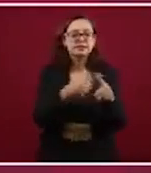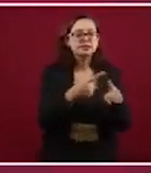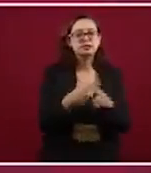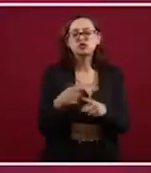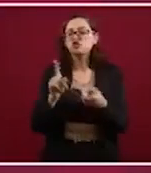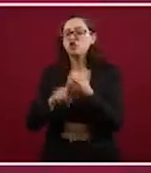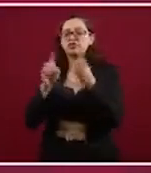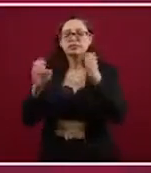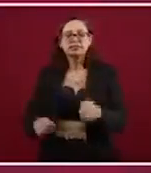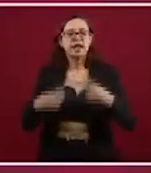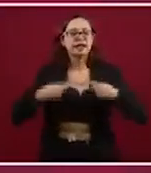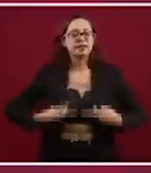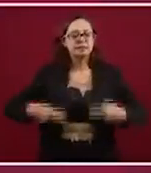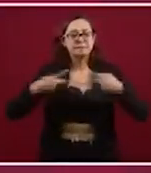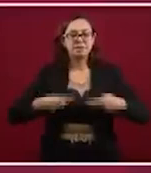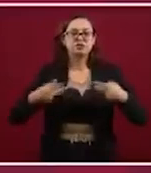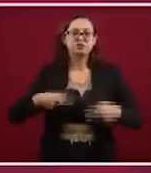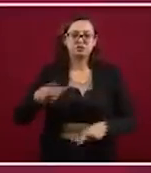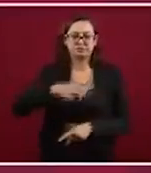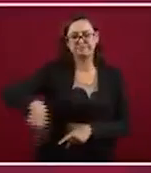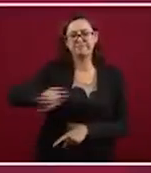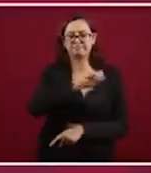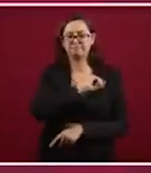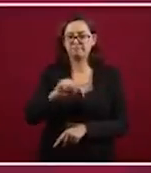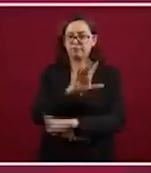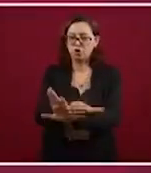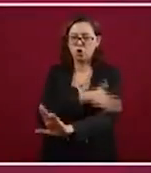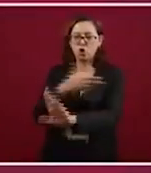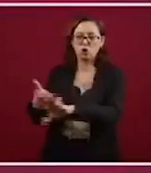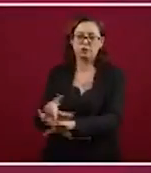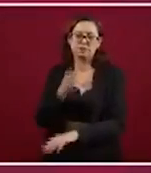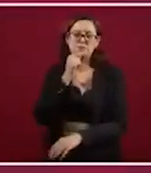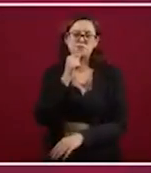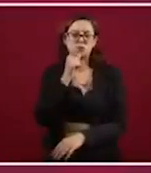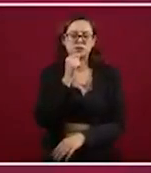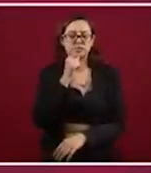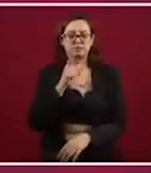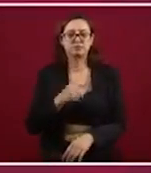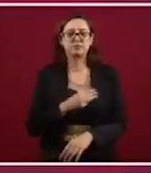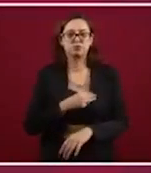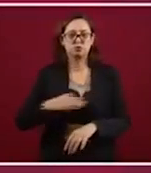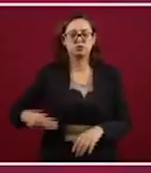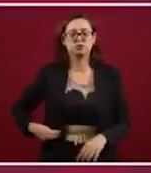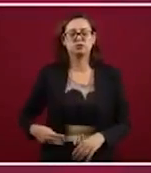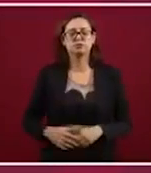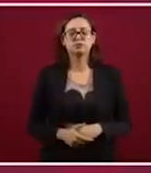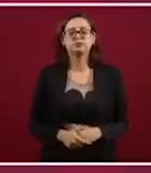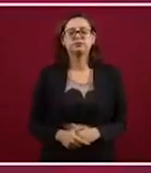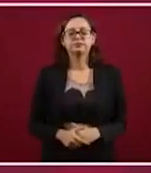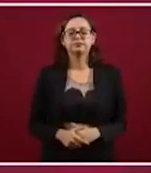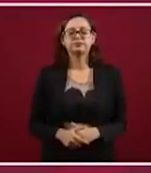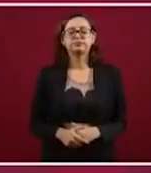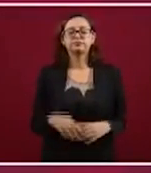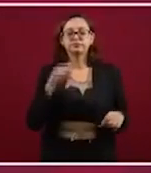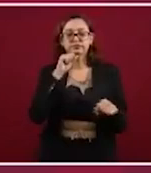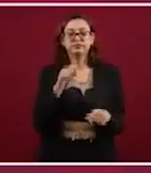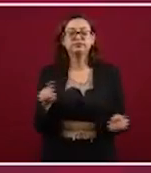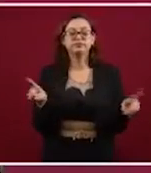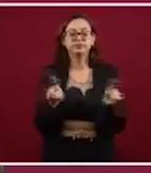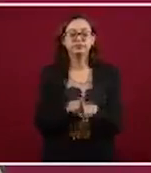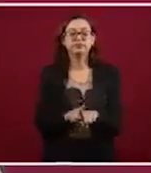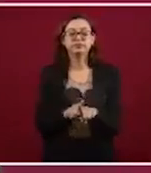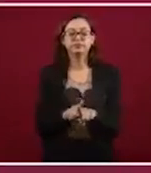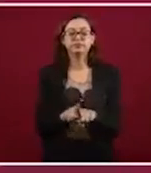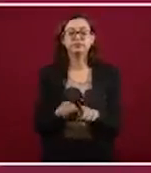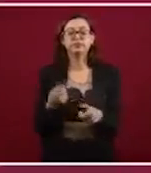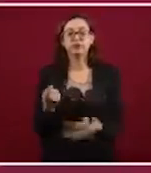gente que realizó la emboscada contra el personal de la policía del estado. También el